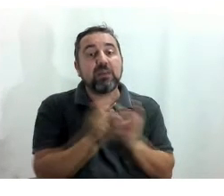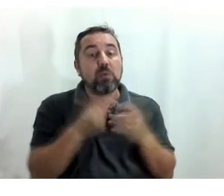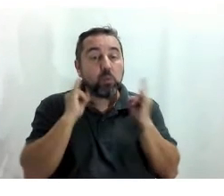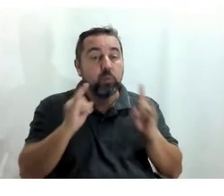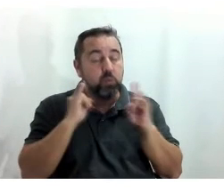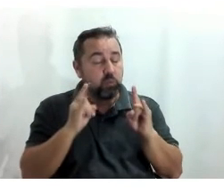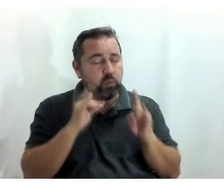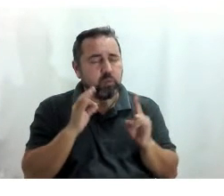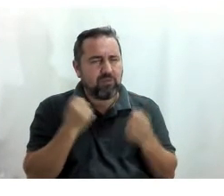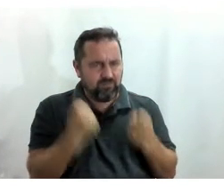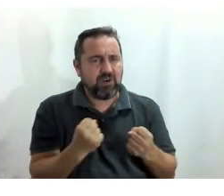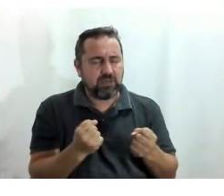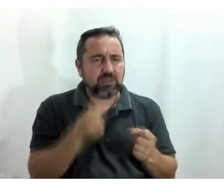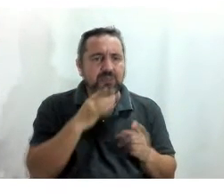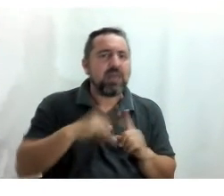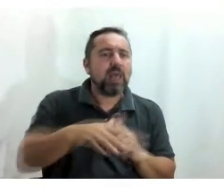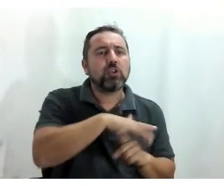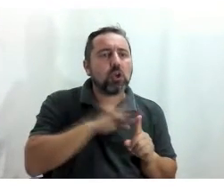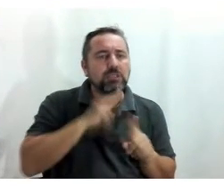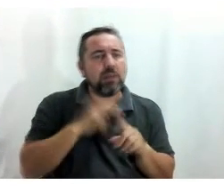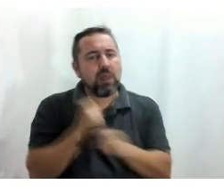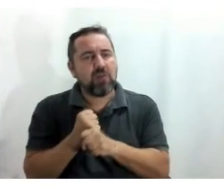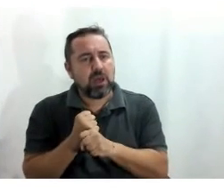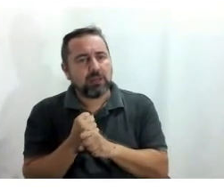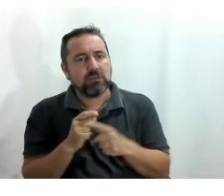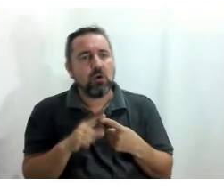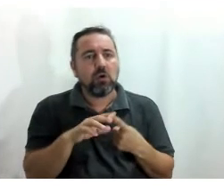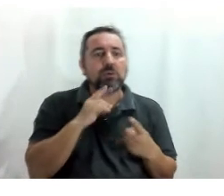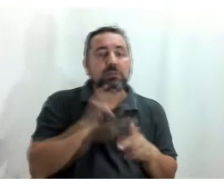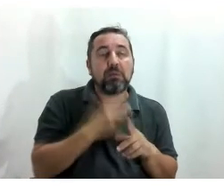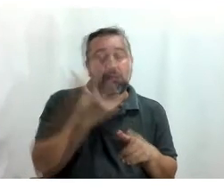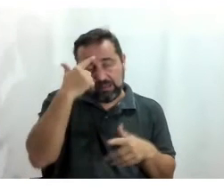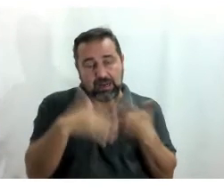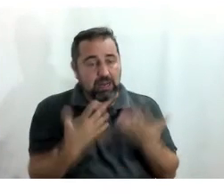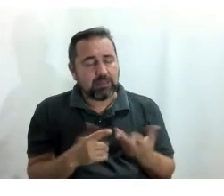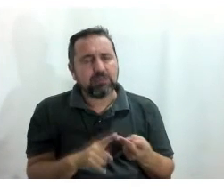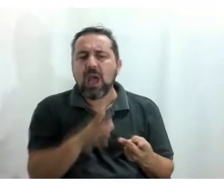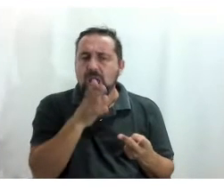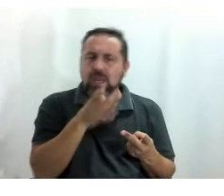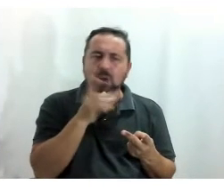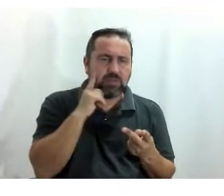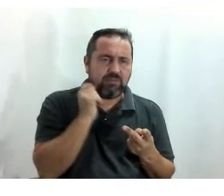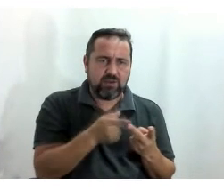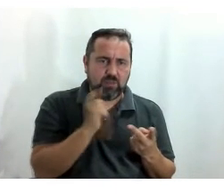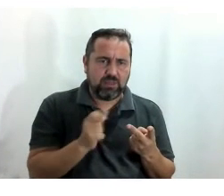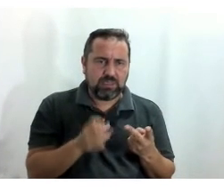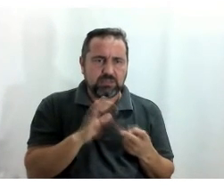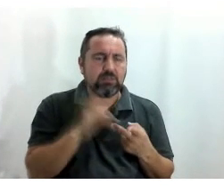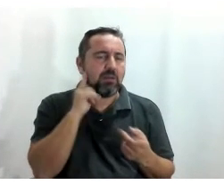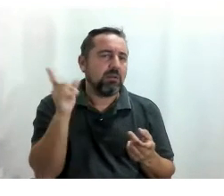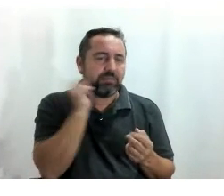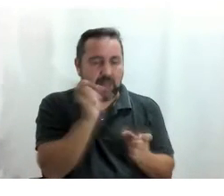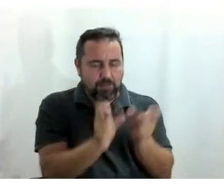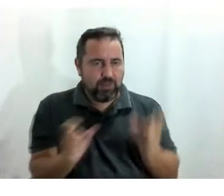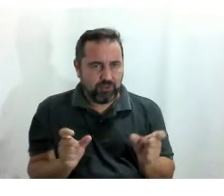ruido intenso, bien en entornos laborales o bien en entornos recreativos, es una causa muy frecuente de pérdida auditiva en la